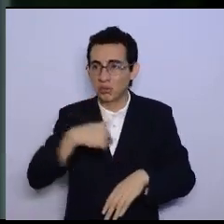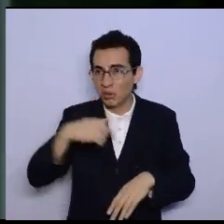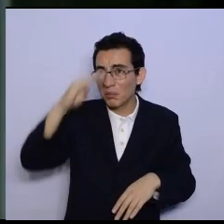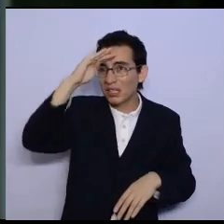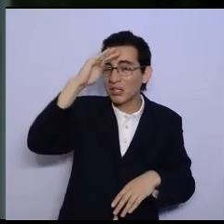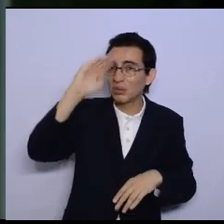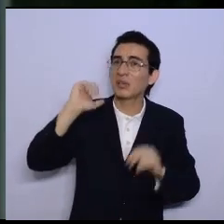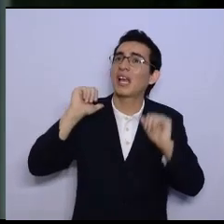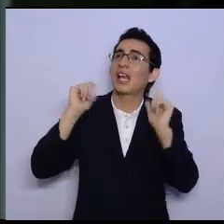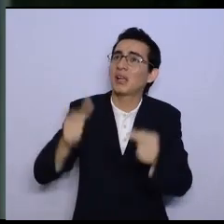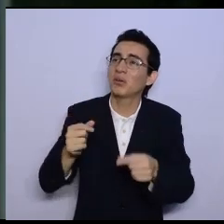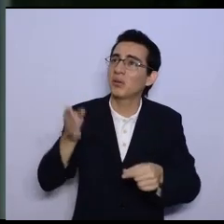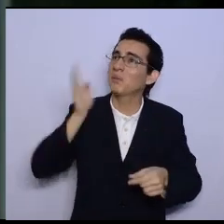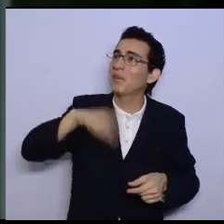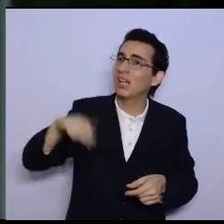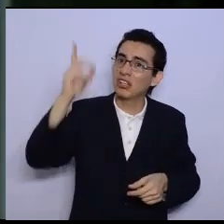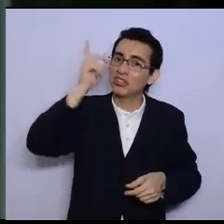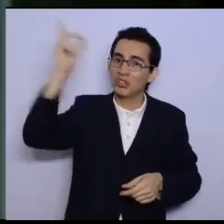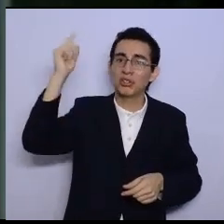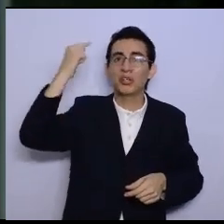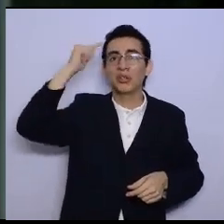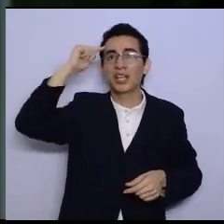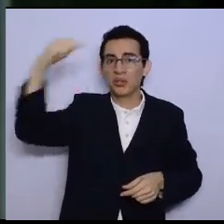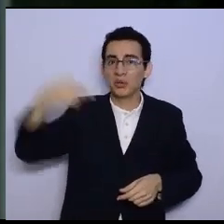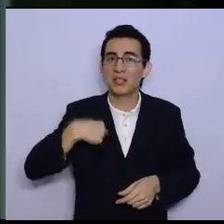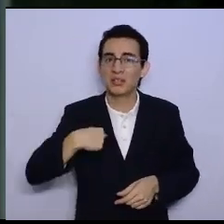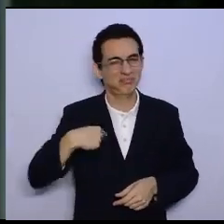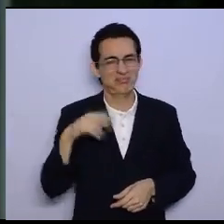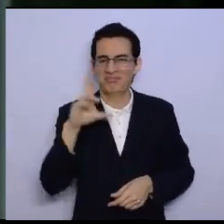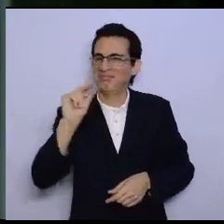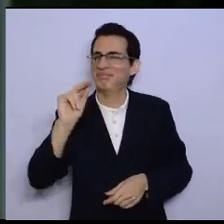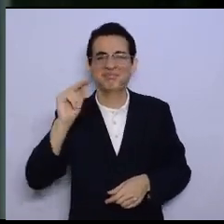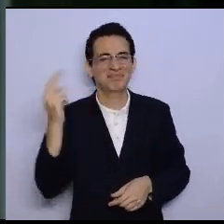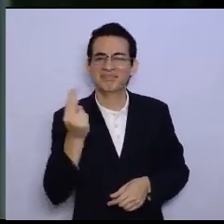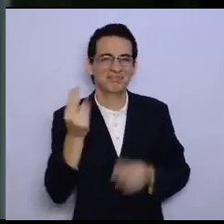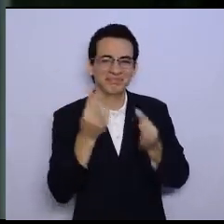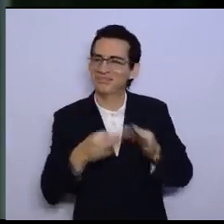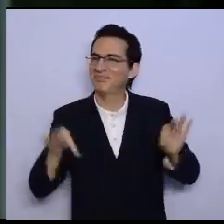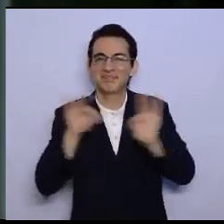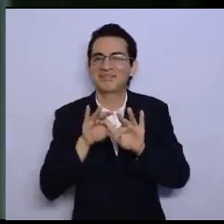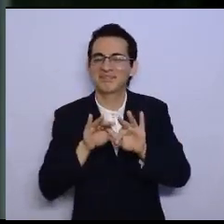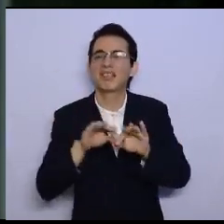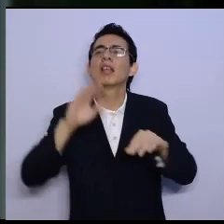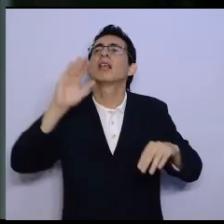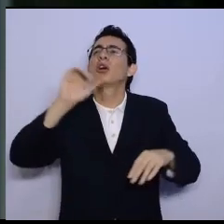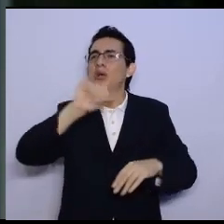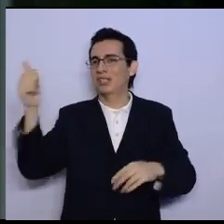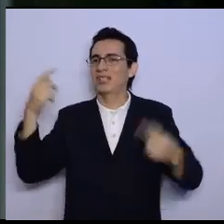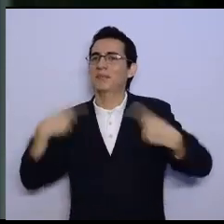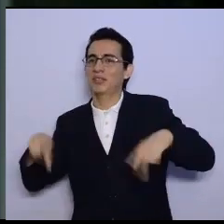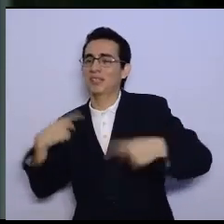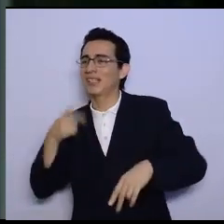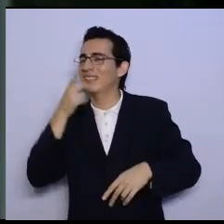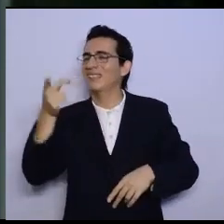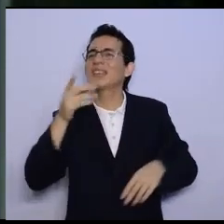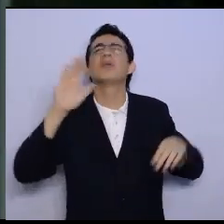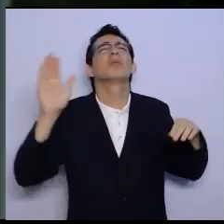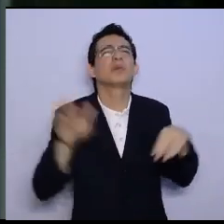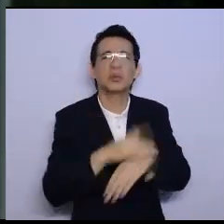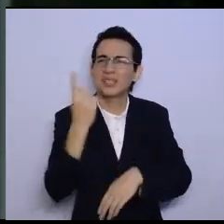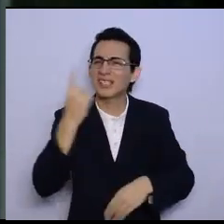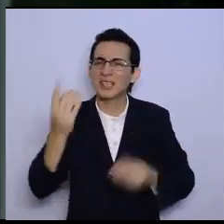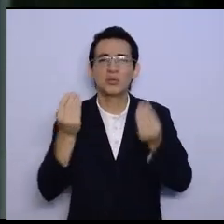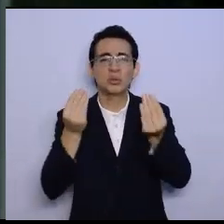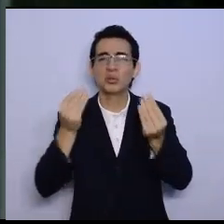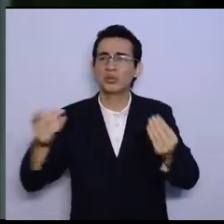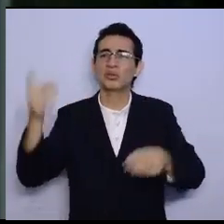conmigo? Pues no necesariamente sería la respuesta, ¿no? Otros me han dicho, pastor, ¿por qué hay tanto dolor en el mundo?